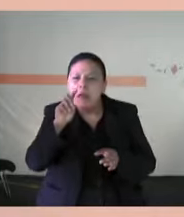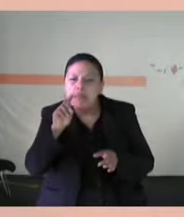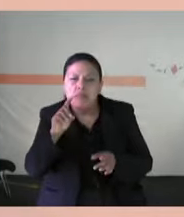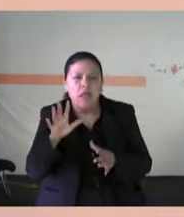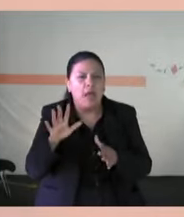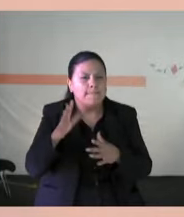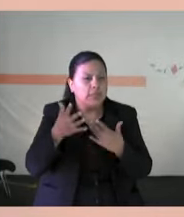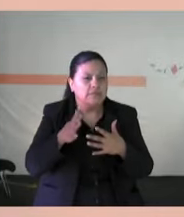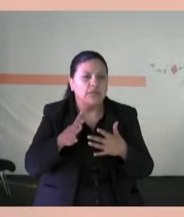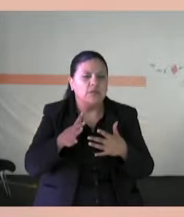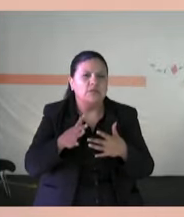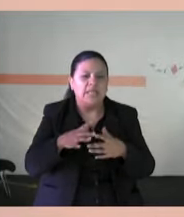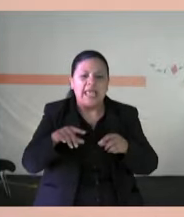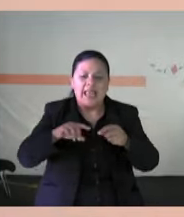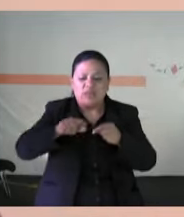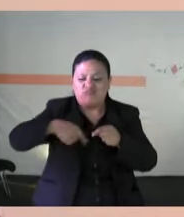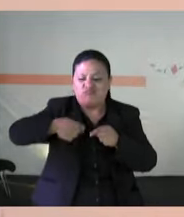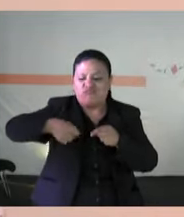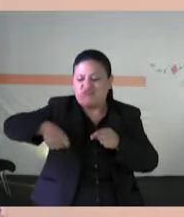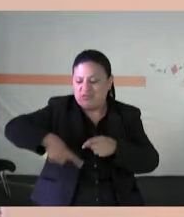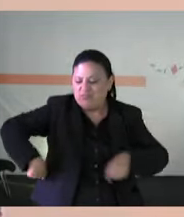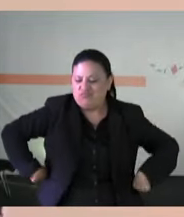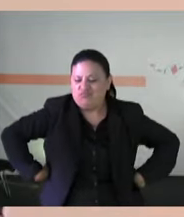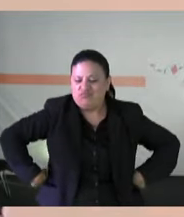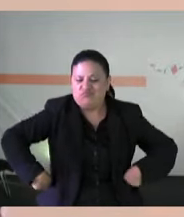Amarradas a un cinturón, colgando,